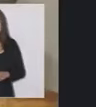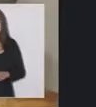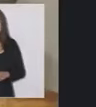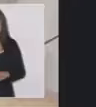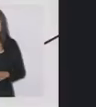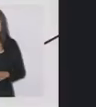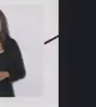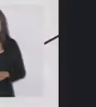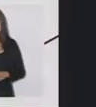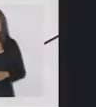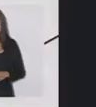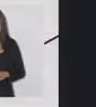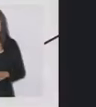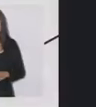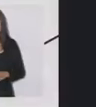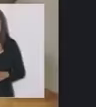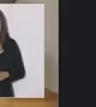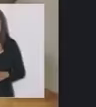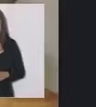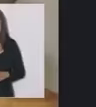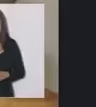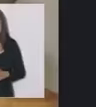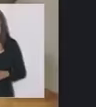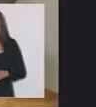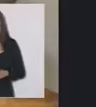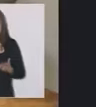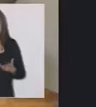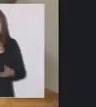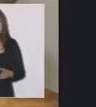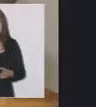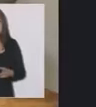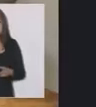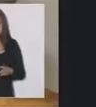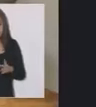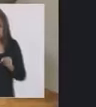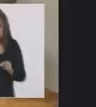No por la opinión, la felicito por su puesta en marcha, por favor.